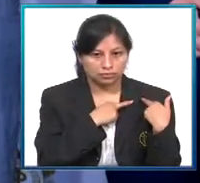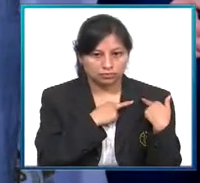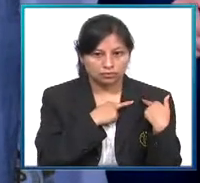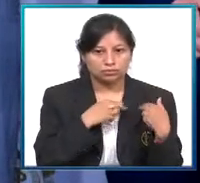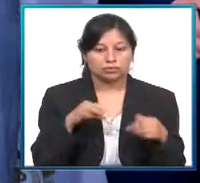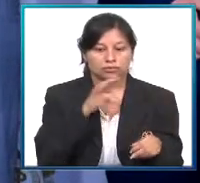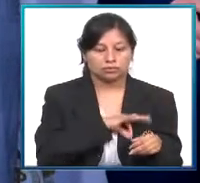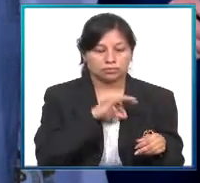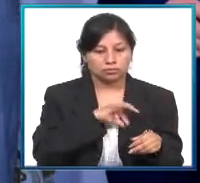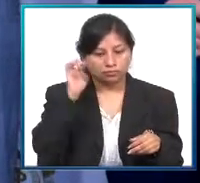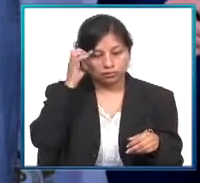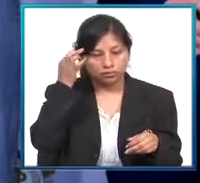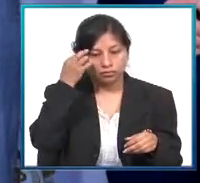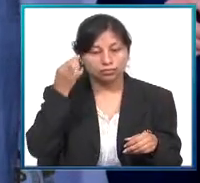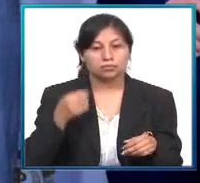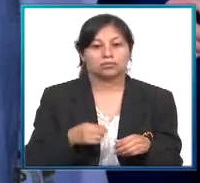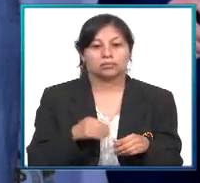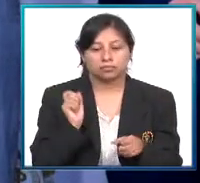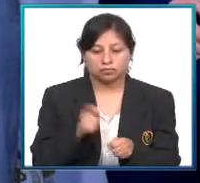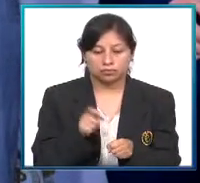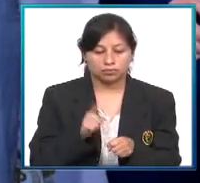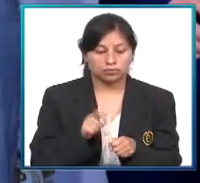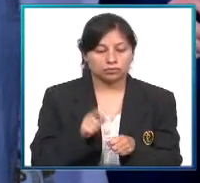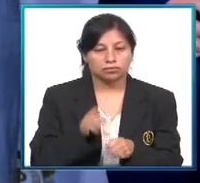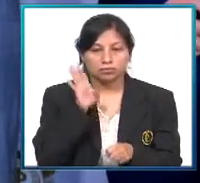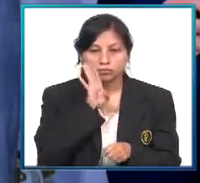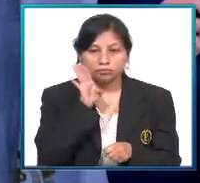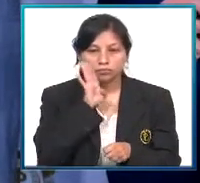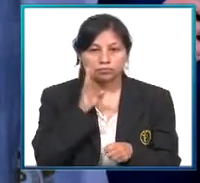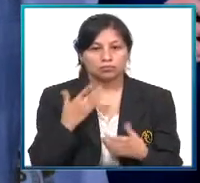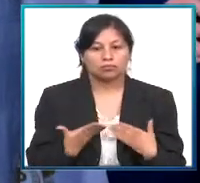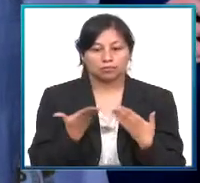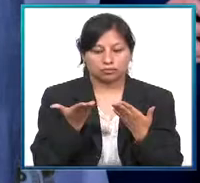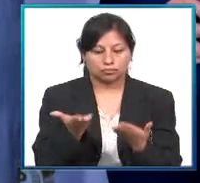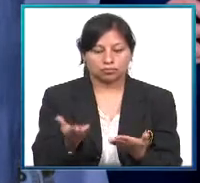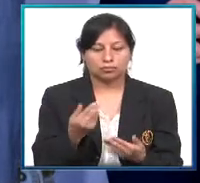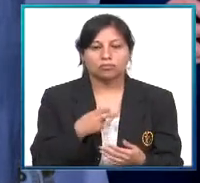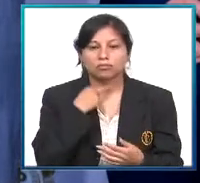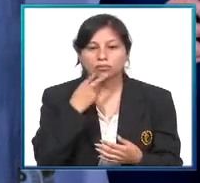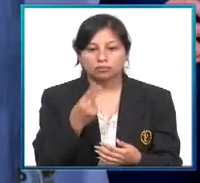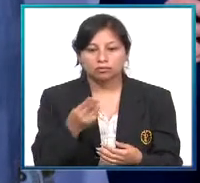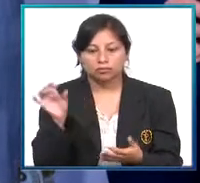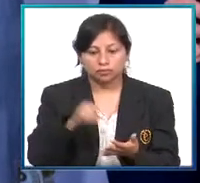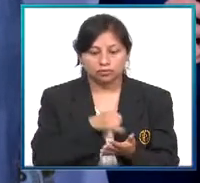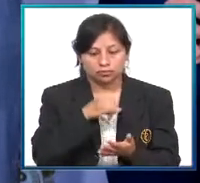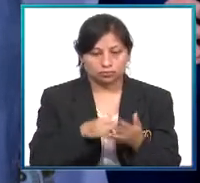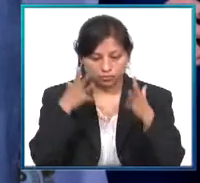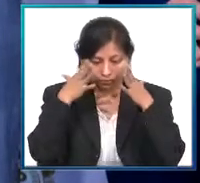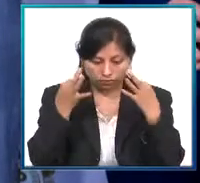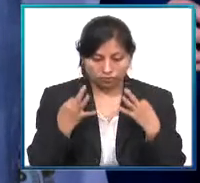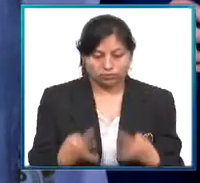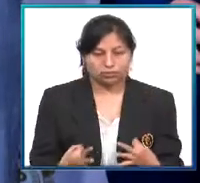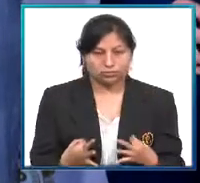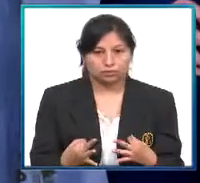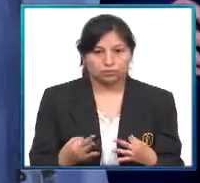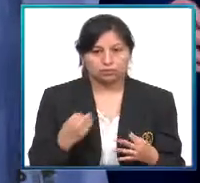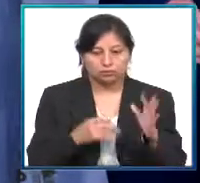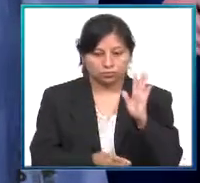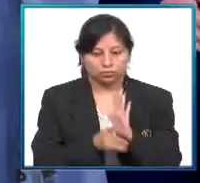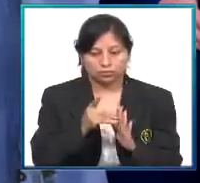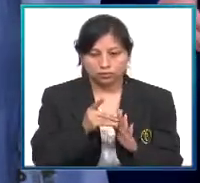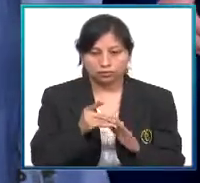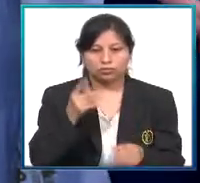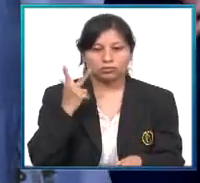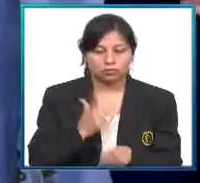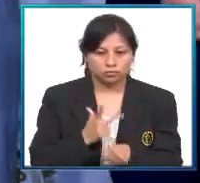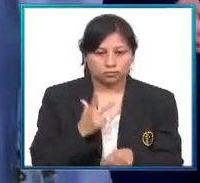espacios sociales y políticos de participación juvenil, dándoles voz y voto en decisiones que promuevan el desarrollo en Guatemala